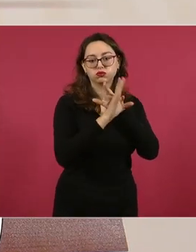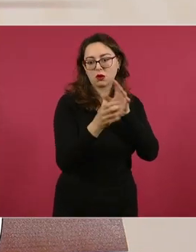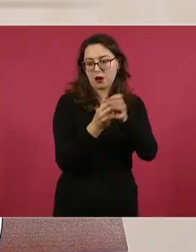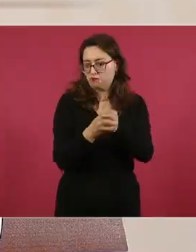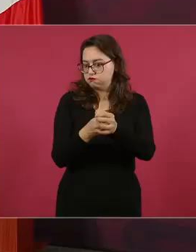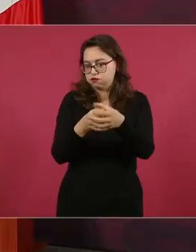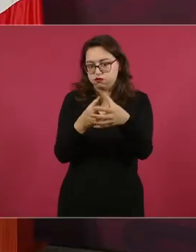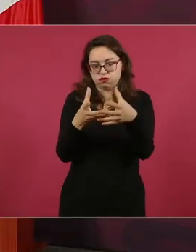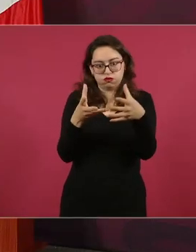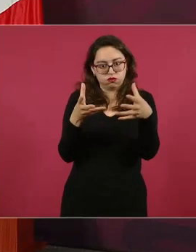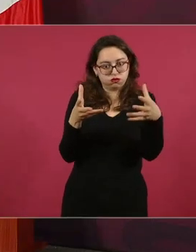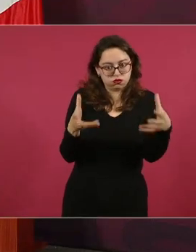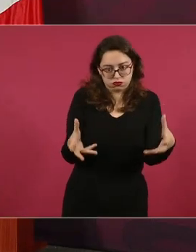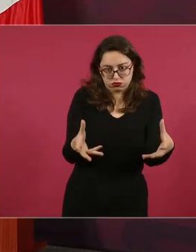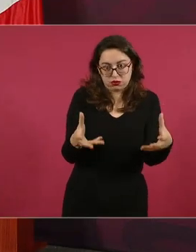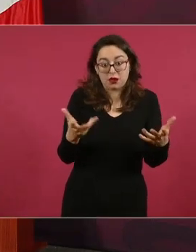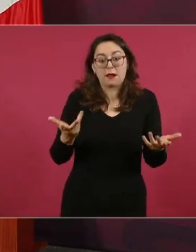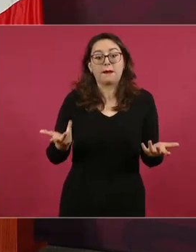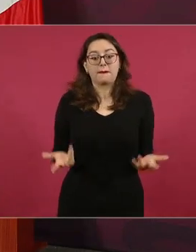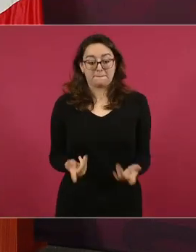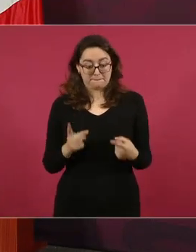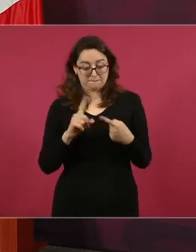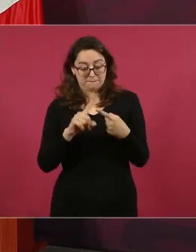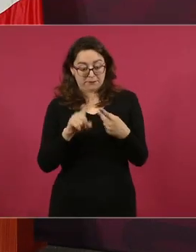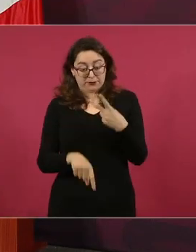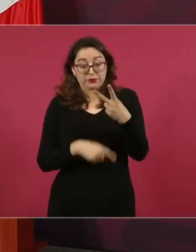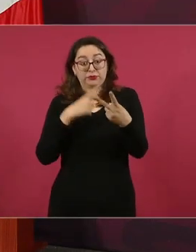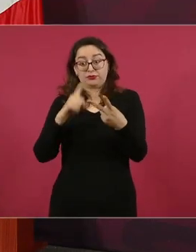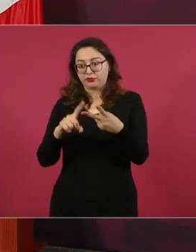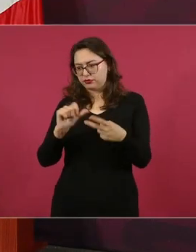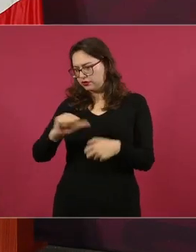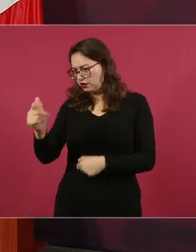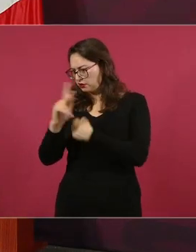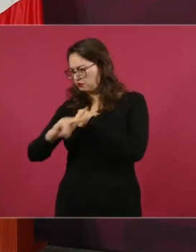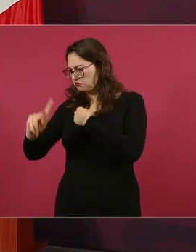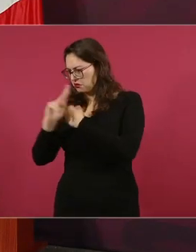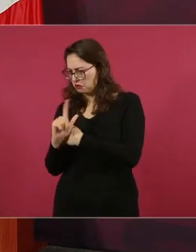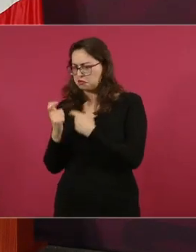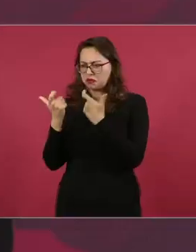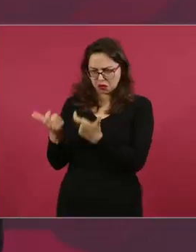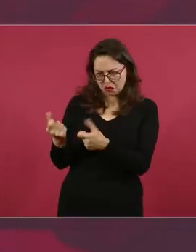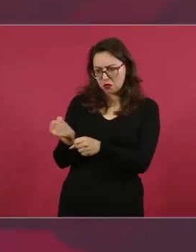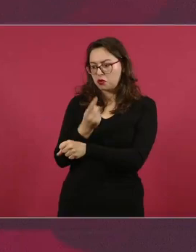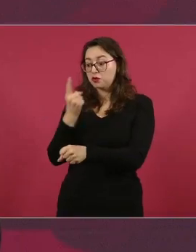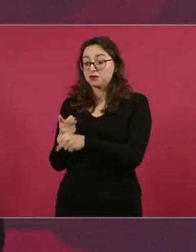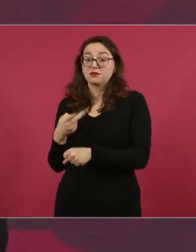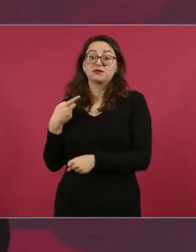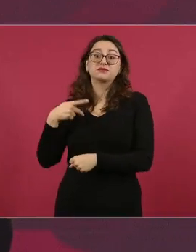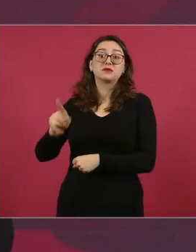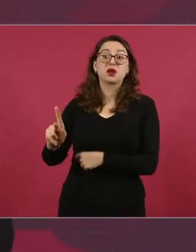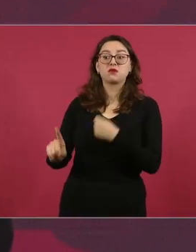migración, también donde hay conflictos políticos.